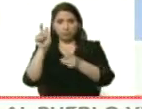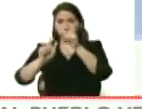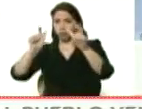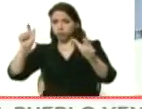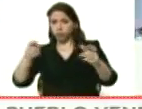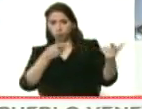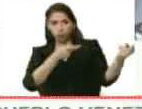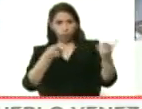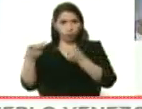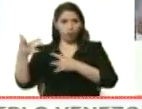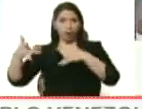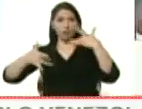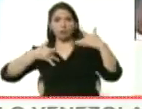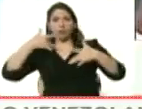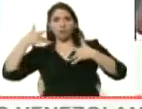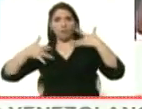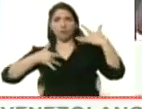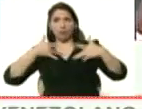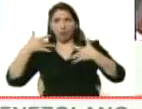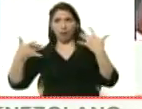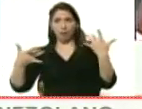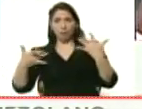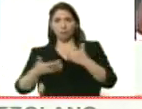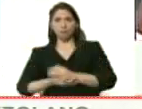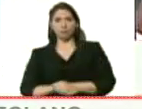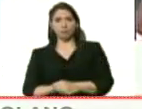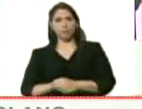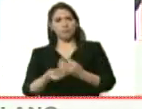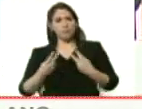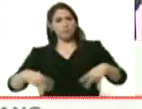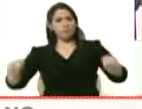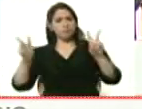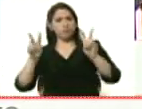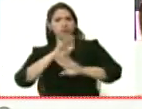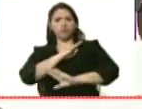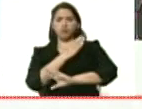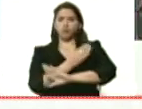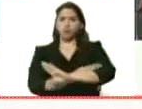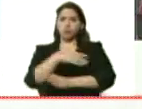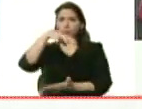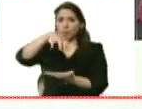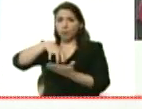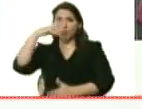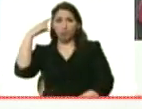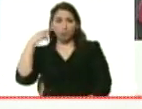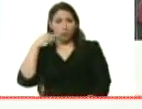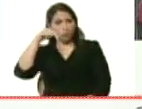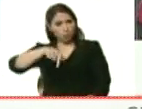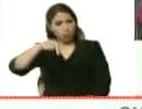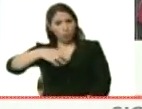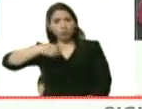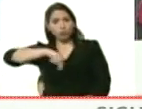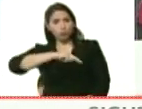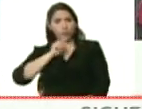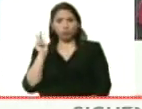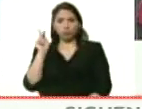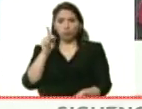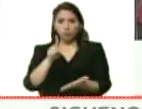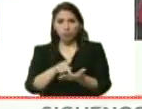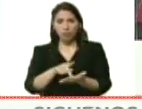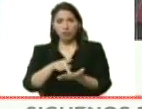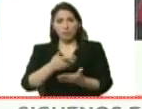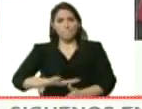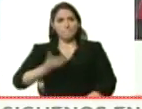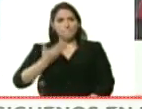invitadas a este acto, valiente pueblo del Estado Bolívar, hoy nos encontramos en este recinto